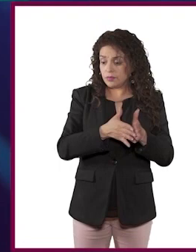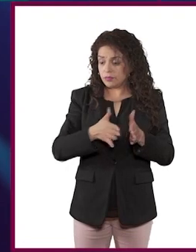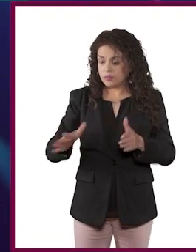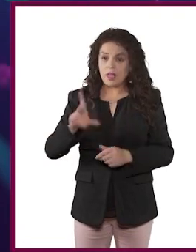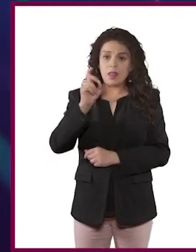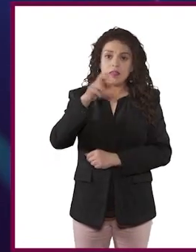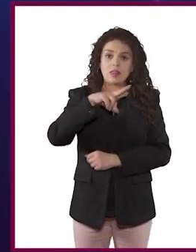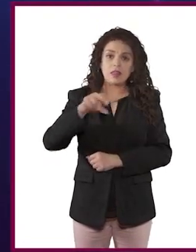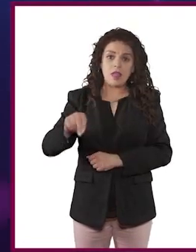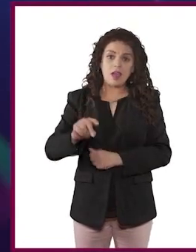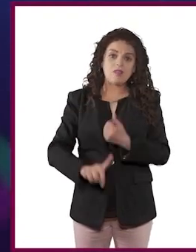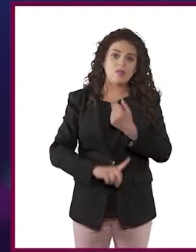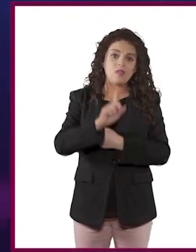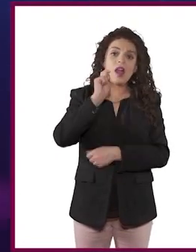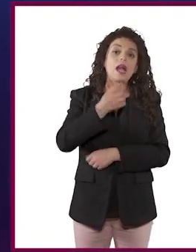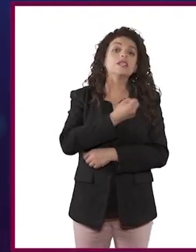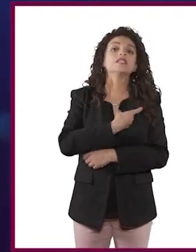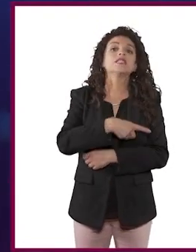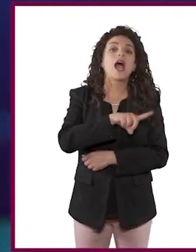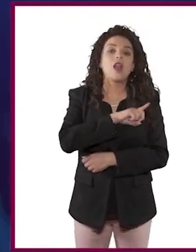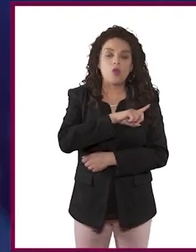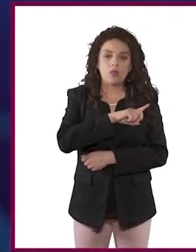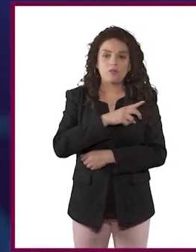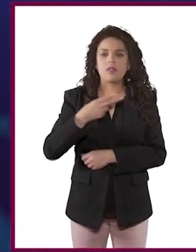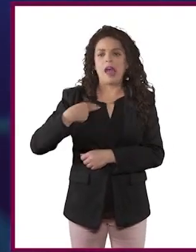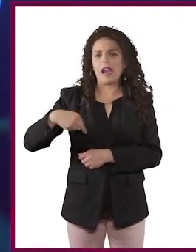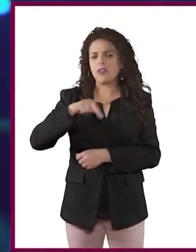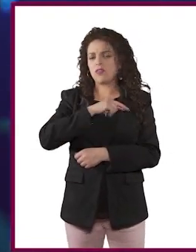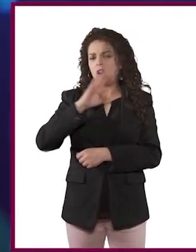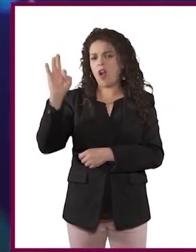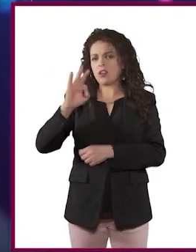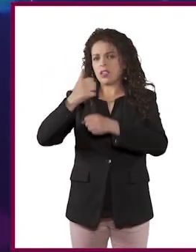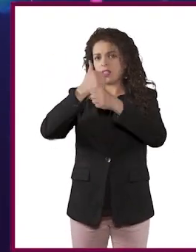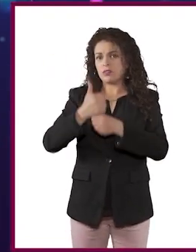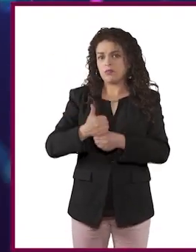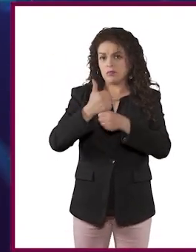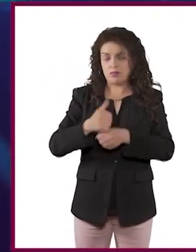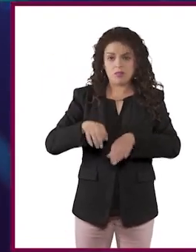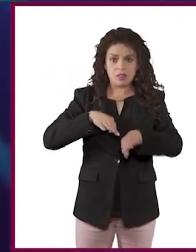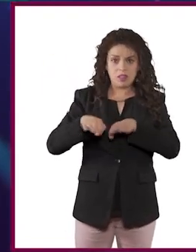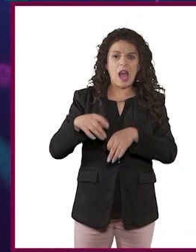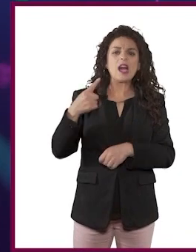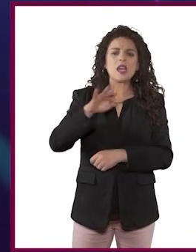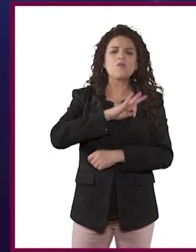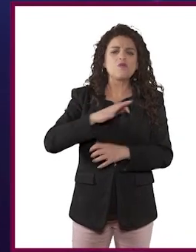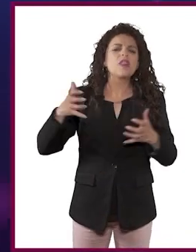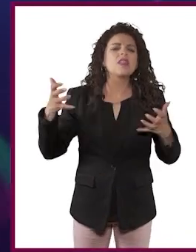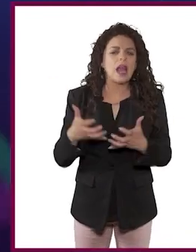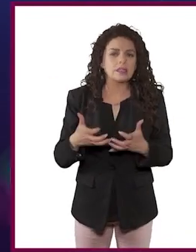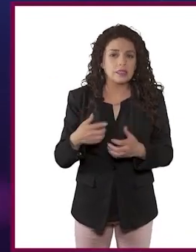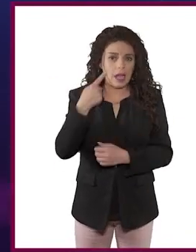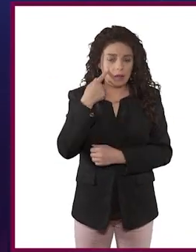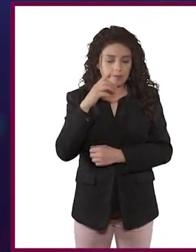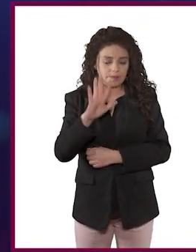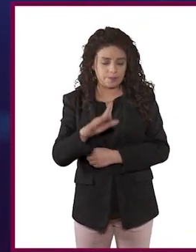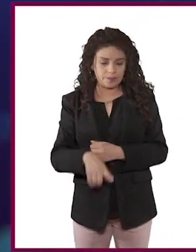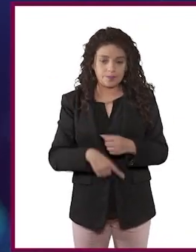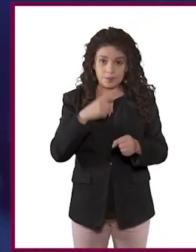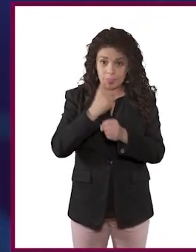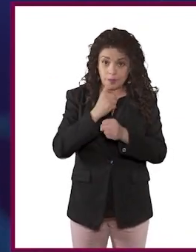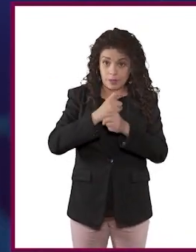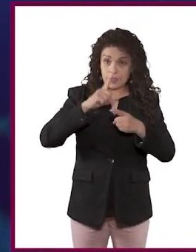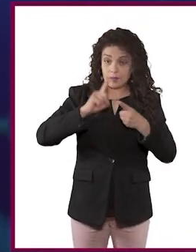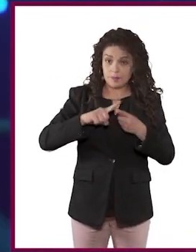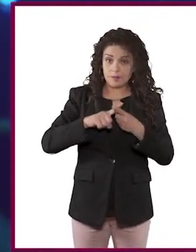nuestra salud. ¿Qué podemos hacer si estamos sufriendo una situación de violencia laboral? Primero, saber que